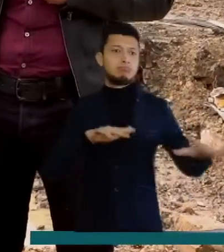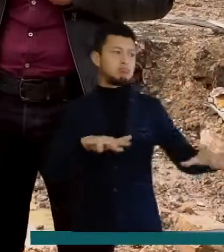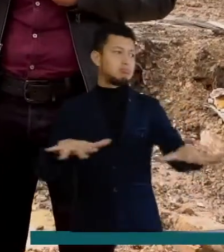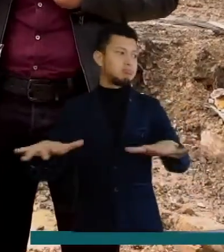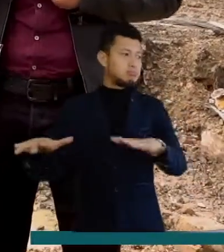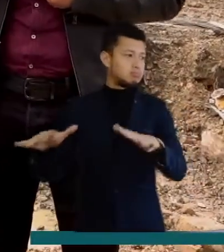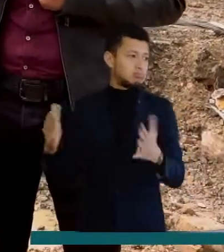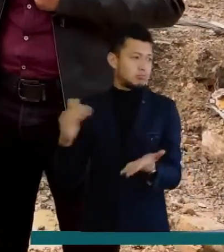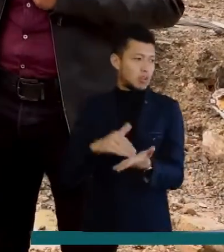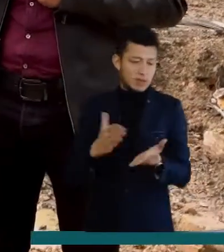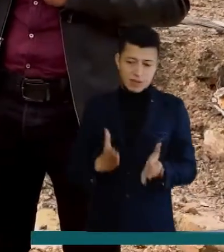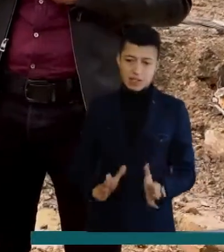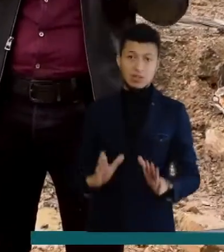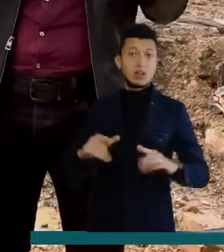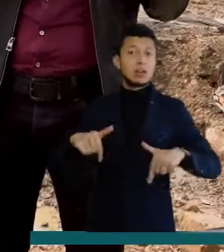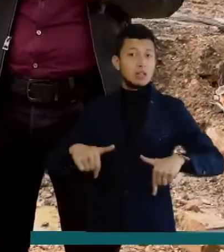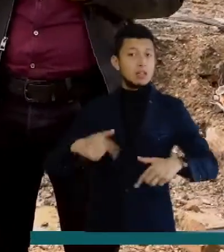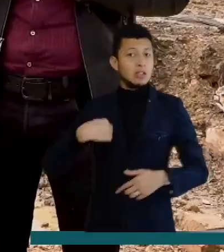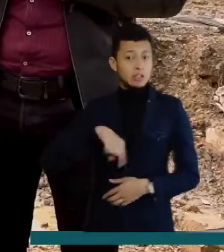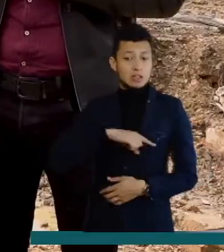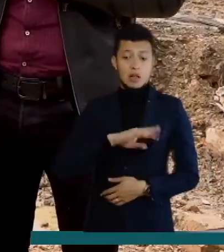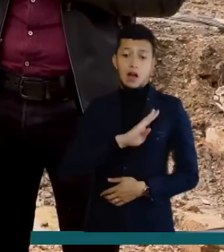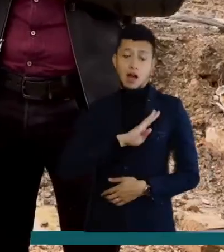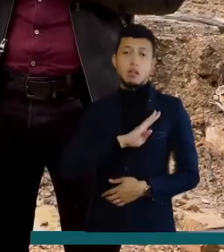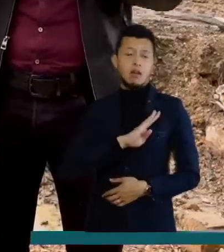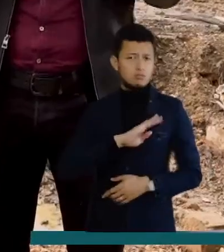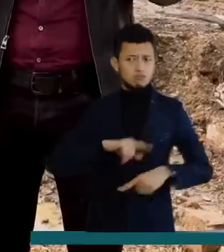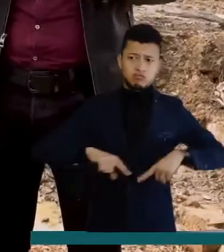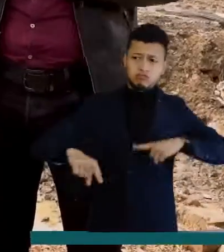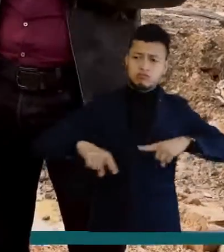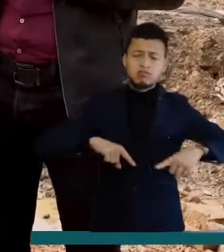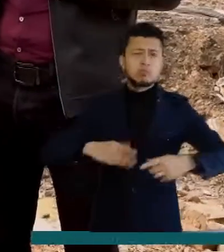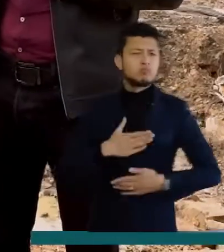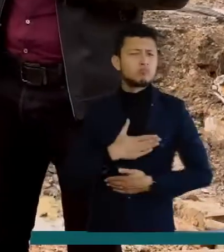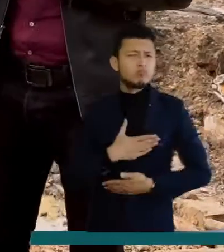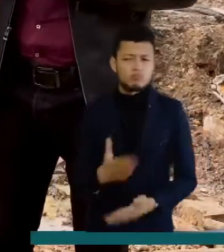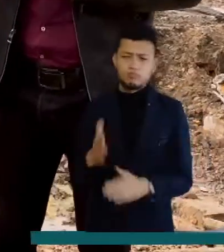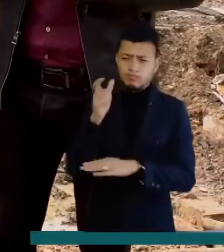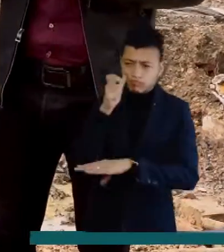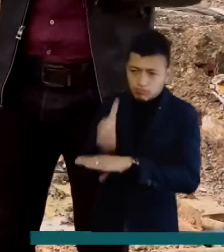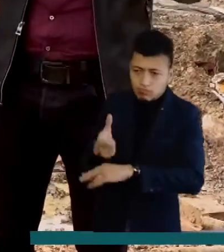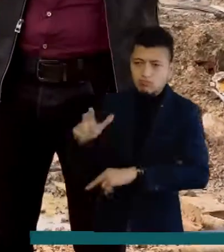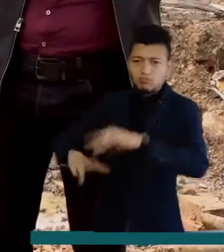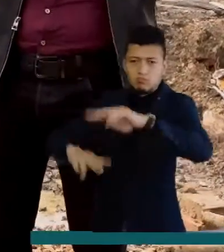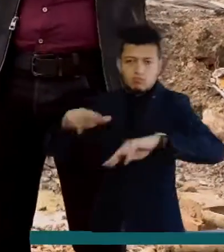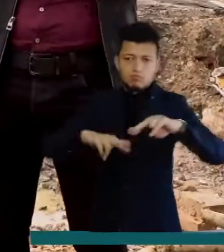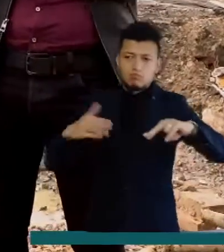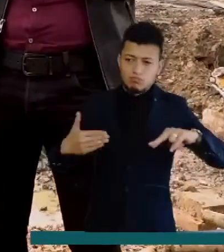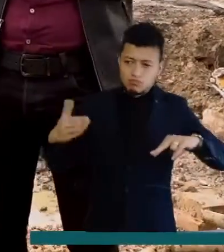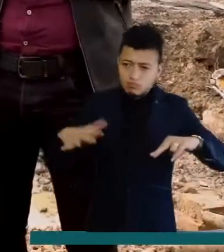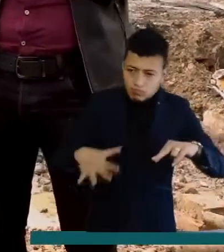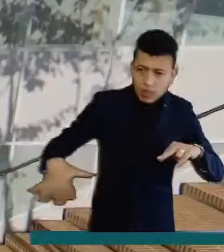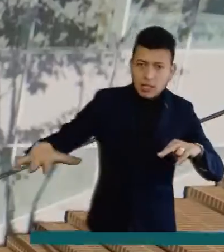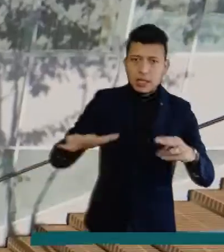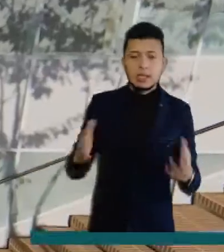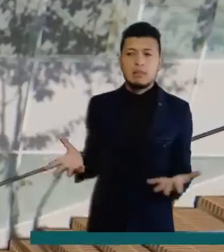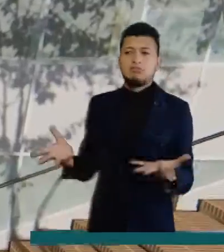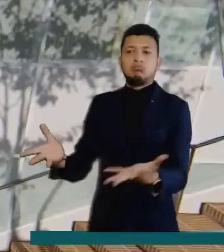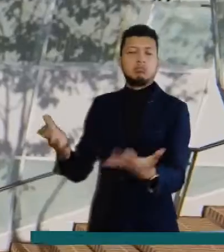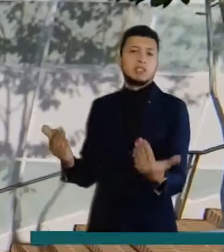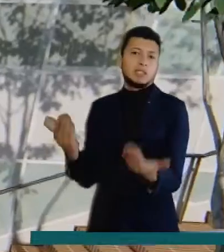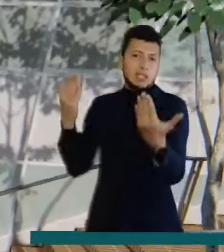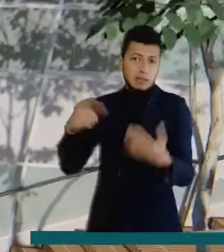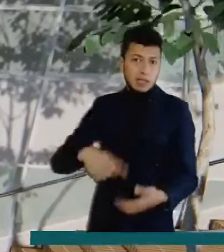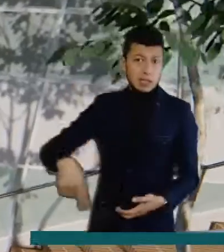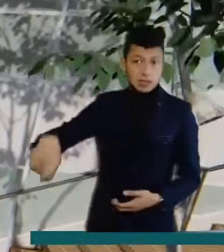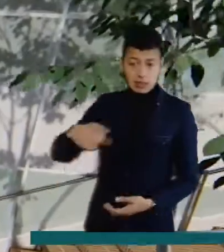llega la luz y por supuesto desde la administración estaremos pendientes del desarrollo de la obra, algo que va a enriquecer el sector, que